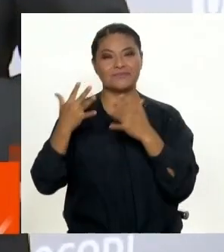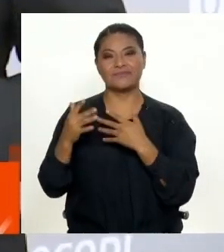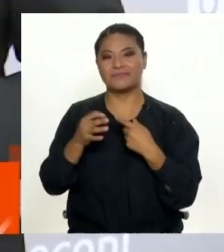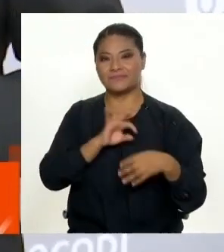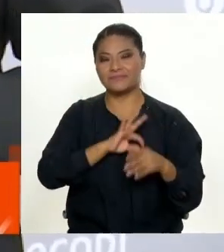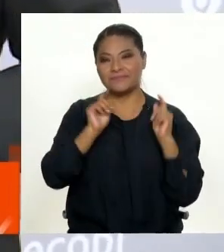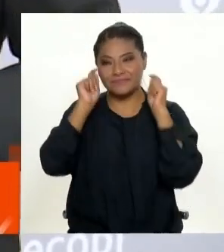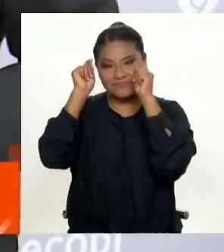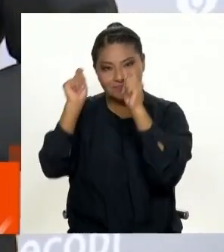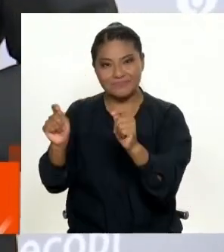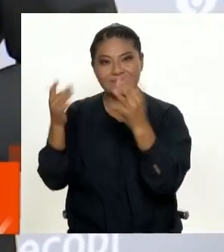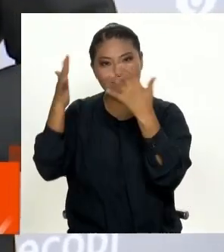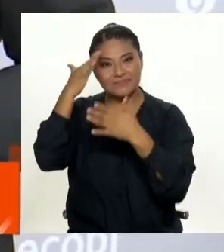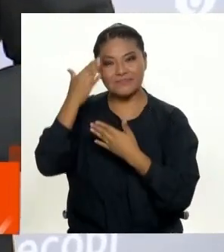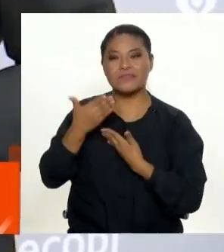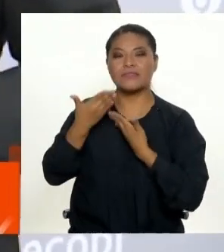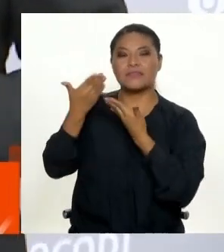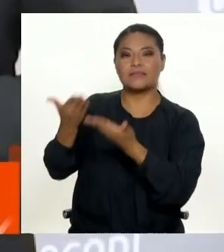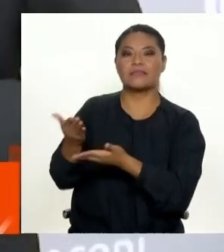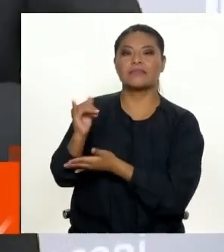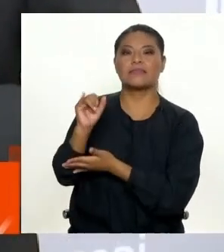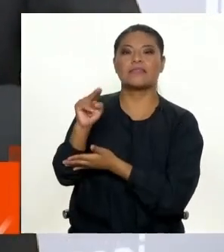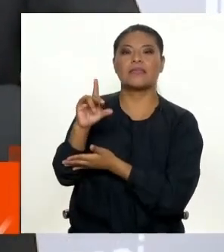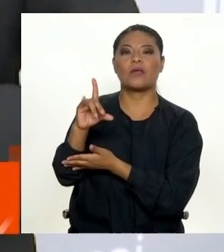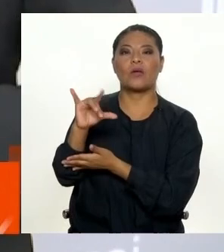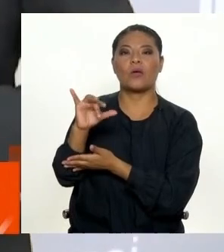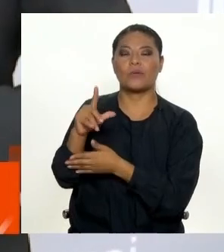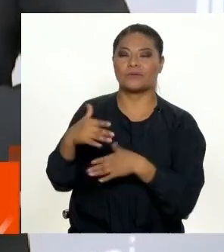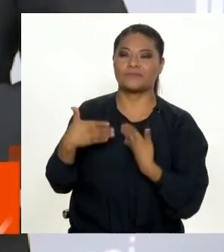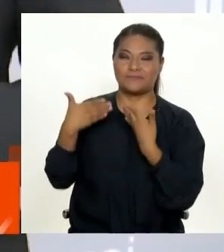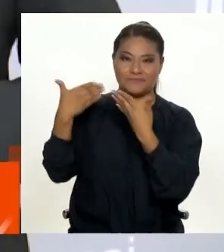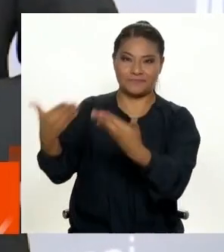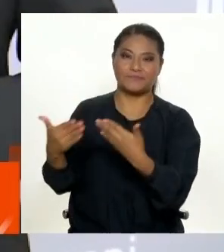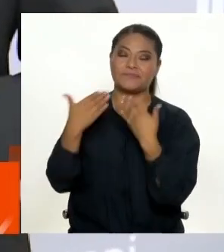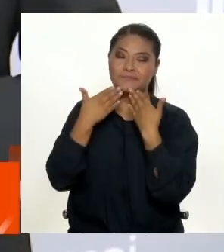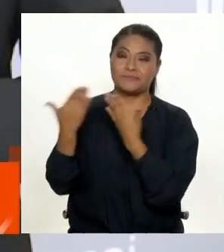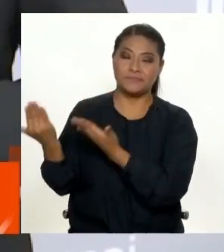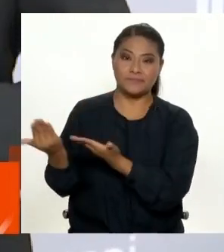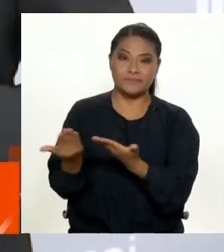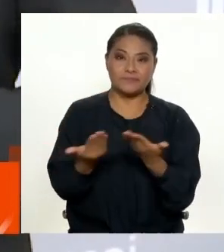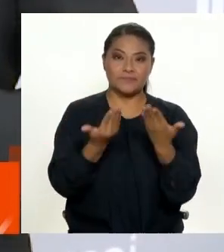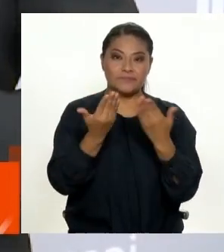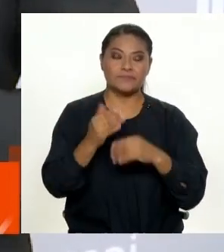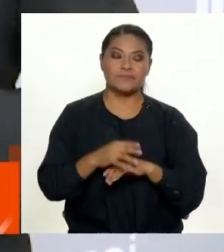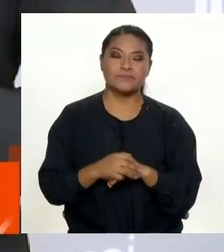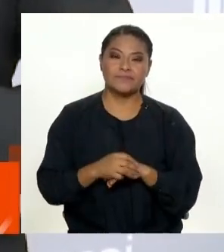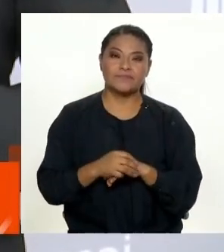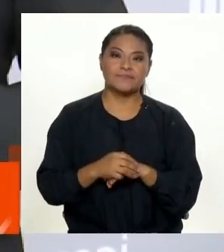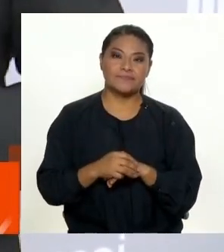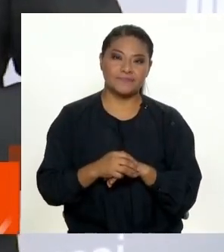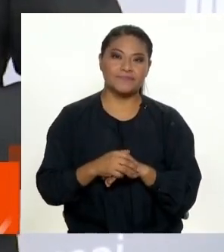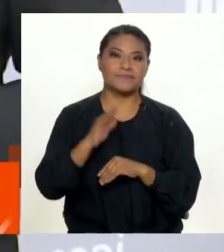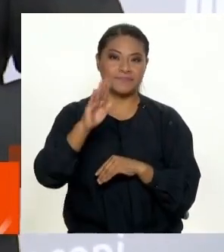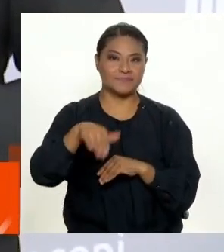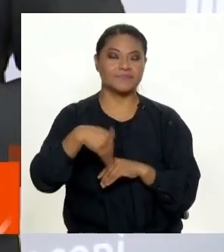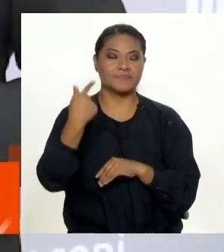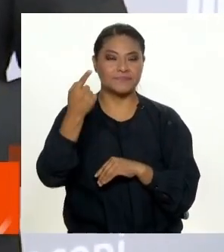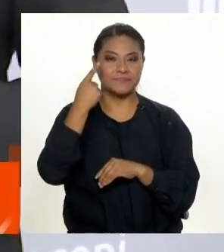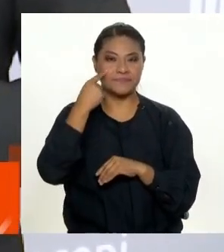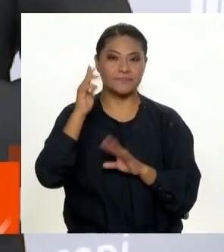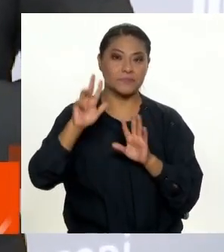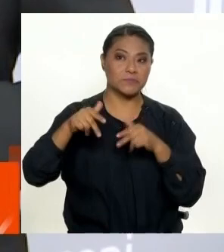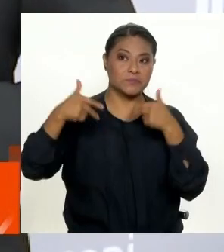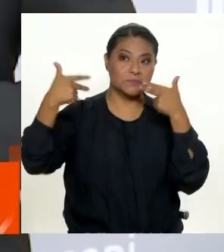denominación otorgada por Indecopi. Nosotros vamos a regresar a Estudios Centrales con ustedes, Romy y Gastón, y seguro que nos enlazamos más adelante si